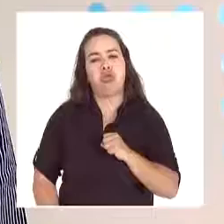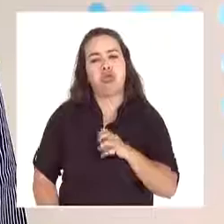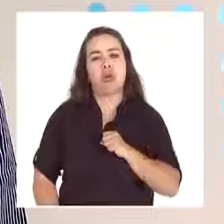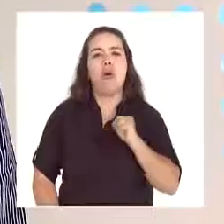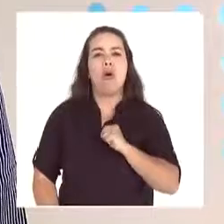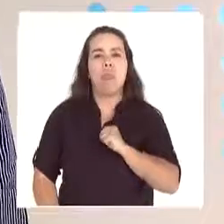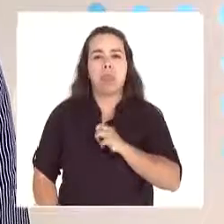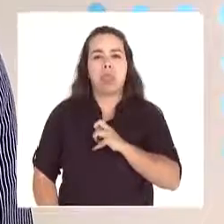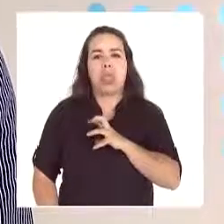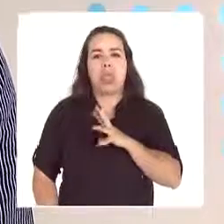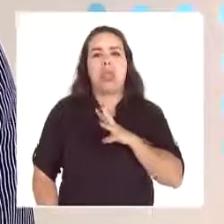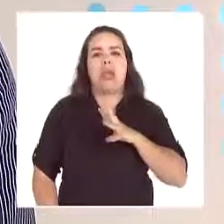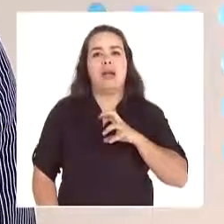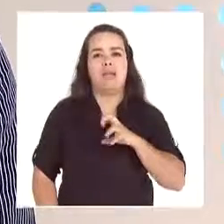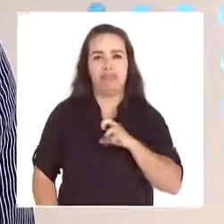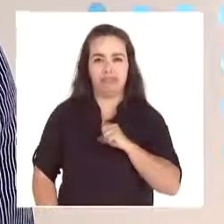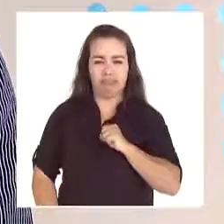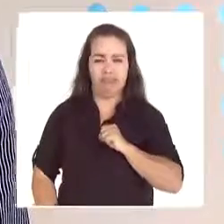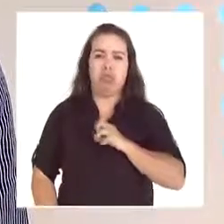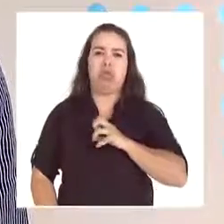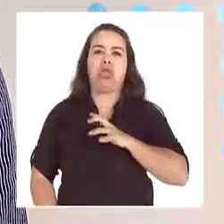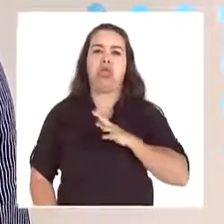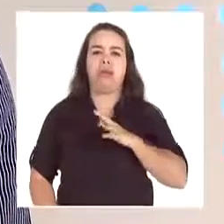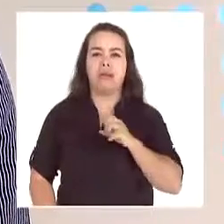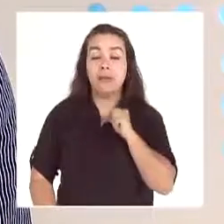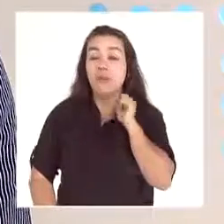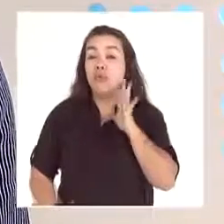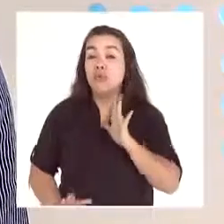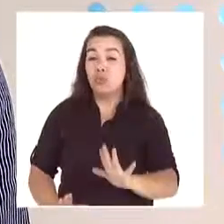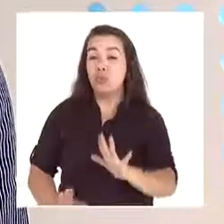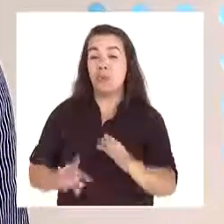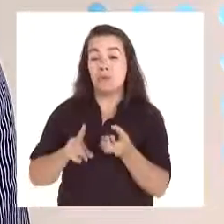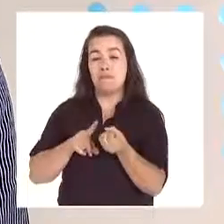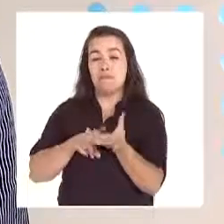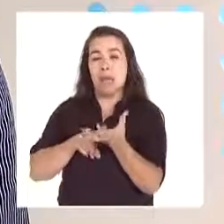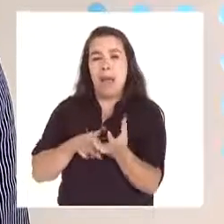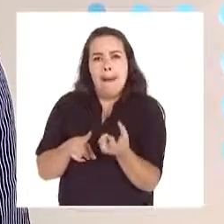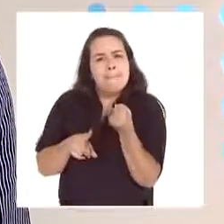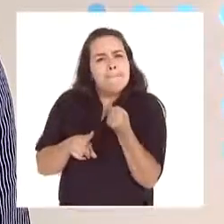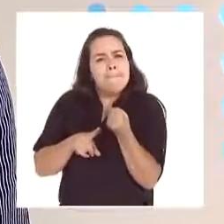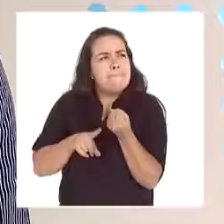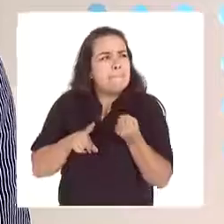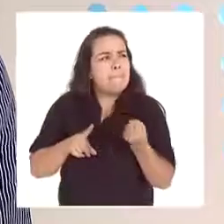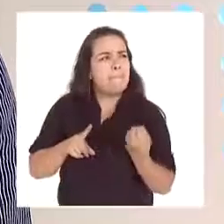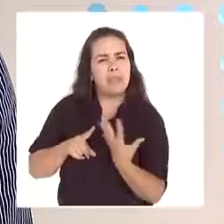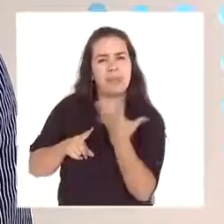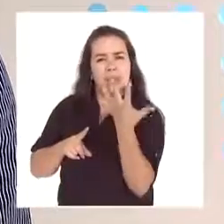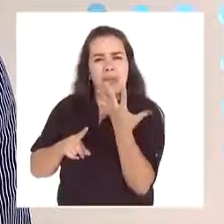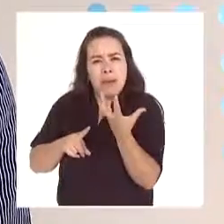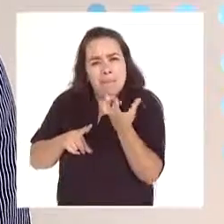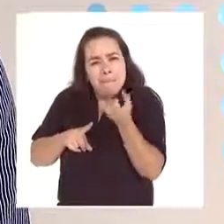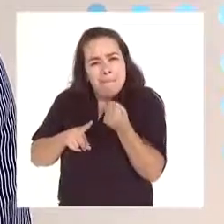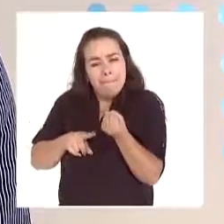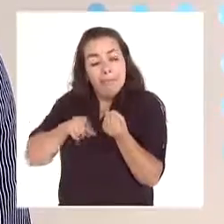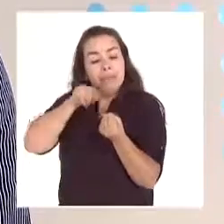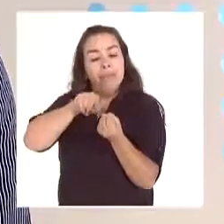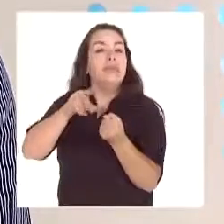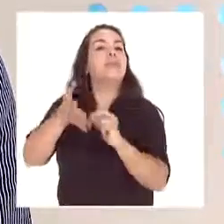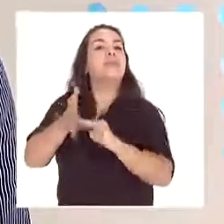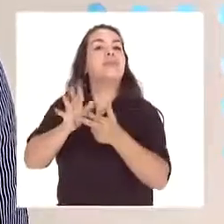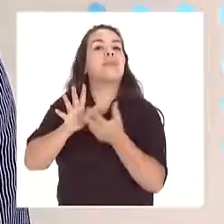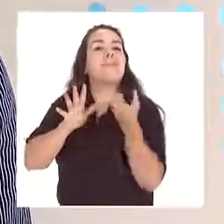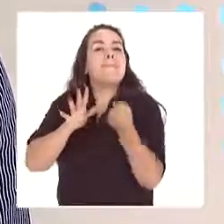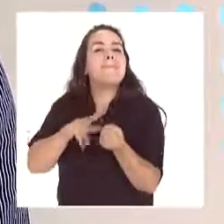dilatación de esta misma. Cuando la arteria mantiene muy contraída, esto hace que